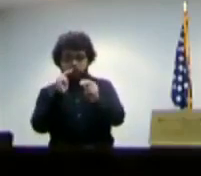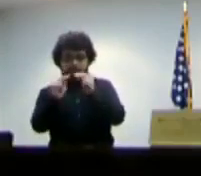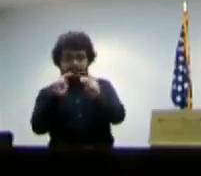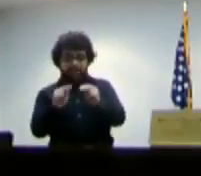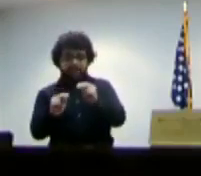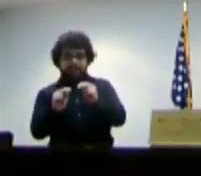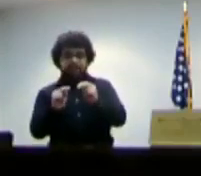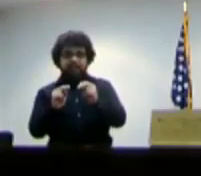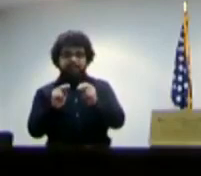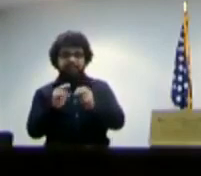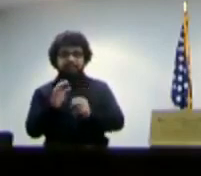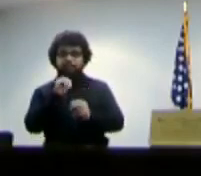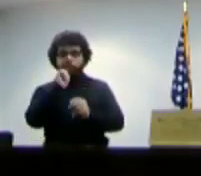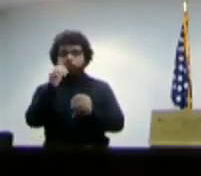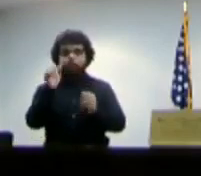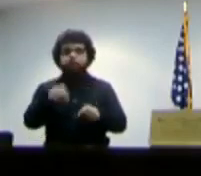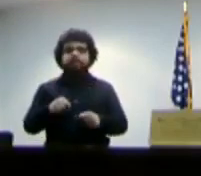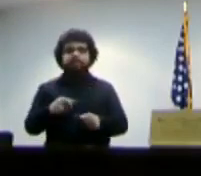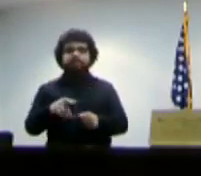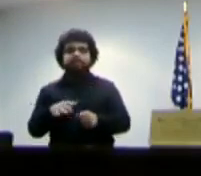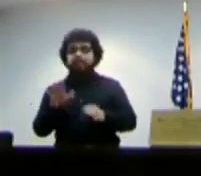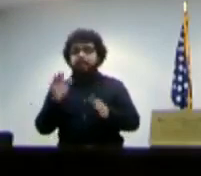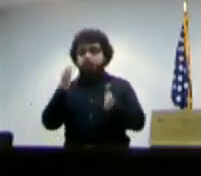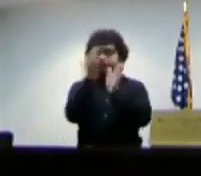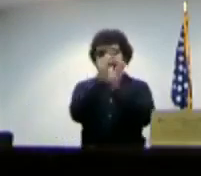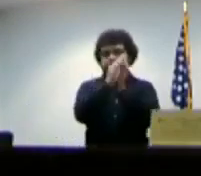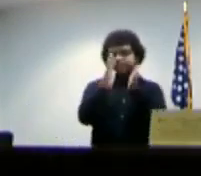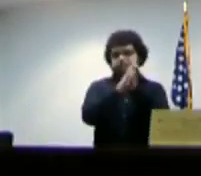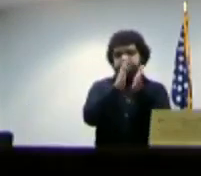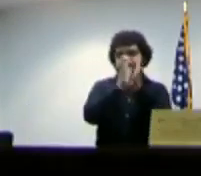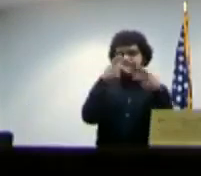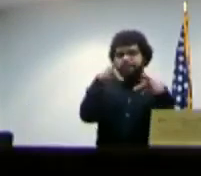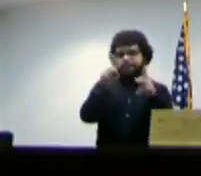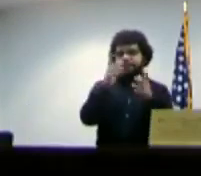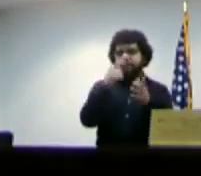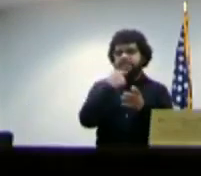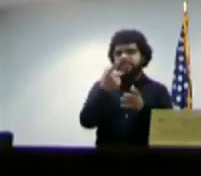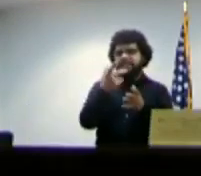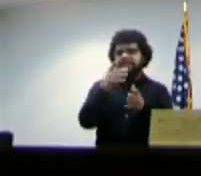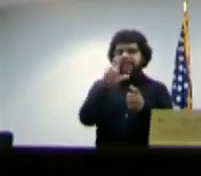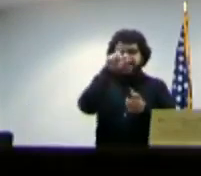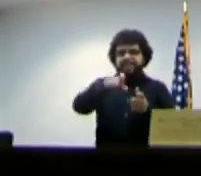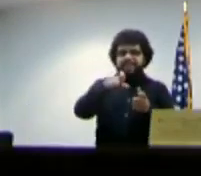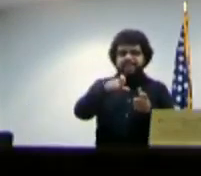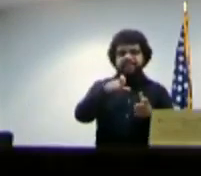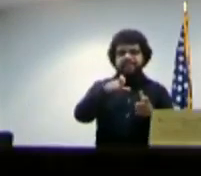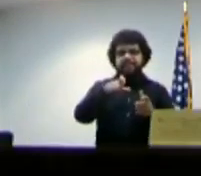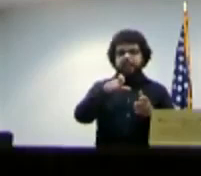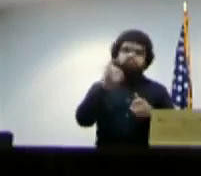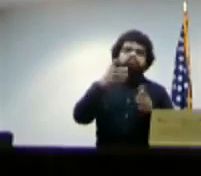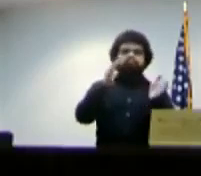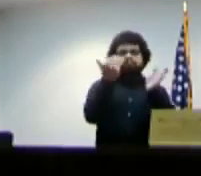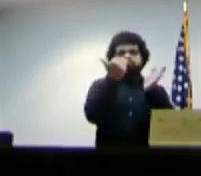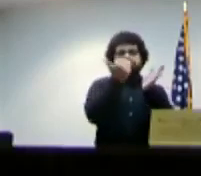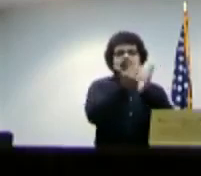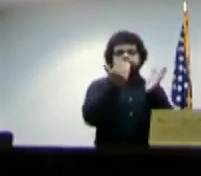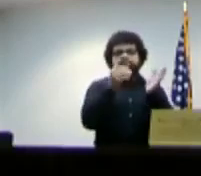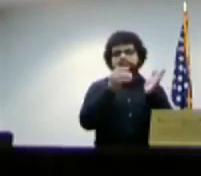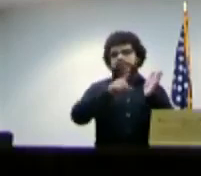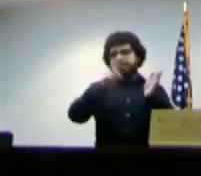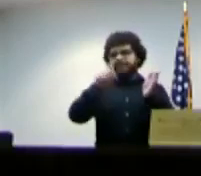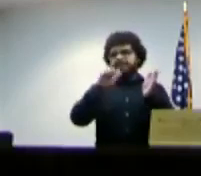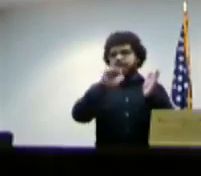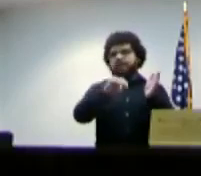ellos arrancan y tienen que llegar a este nivel para que entren en cumplimiento. El periodo de arranque, pues no